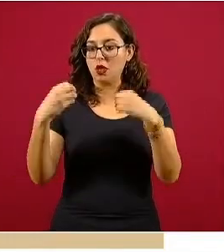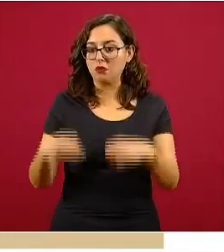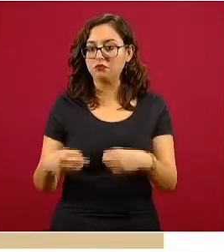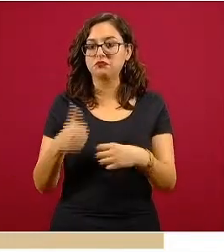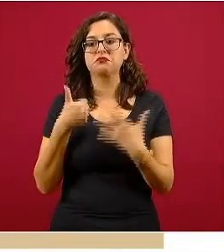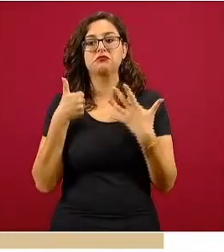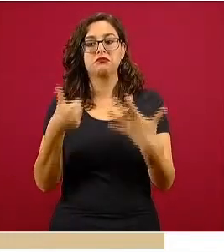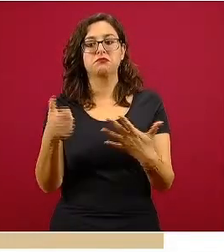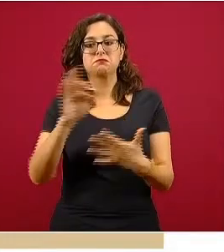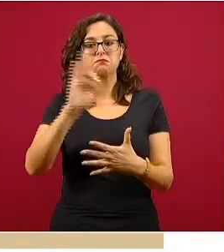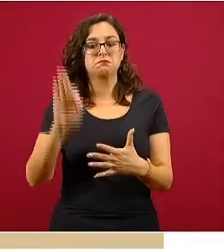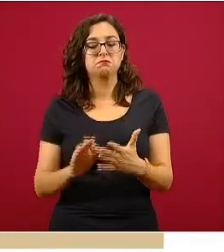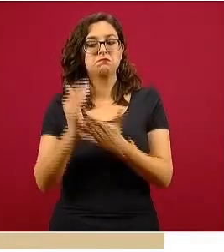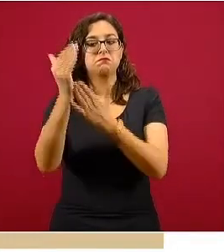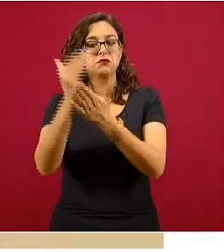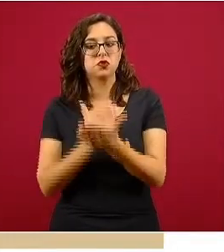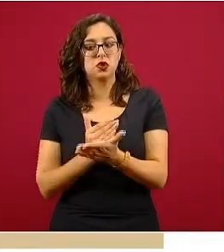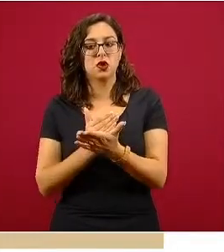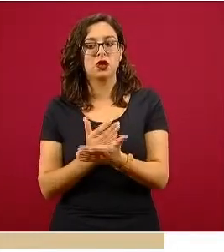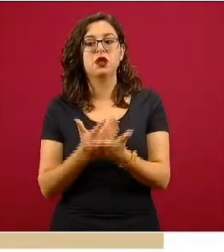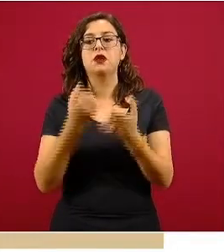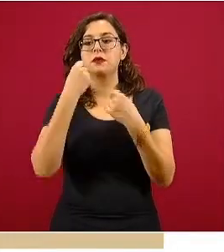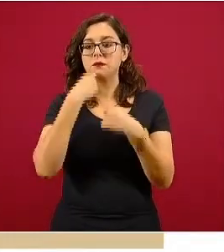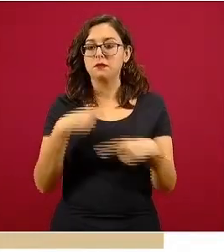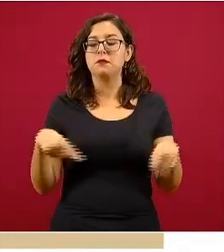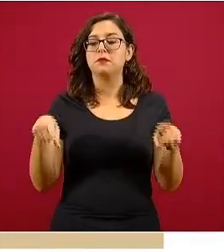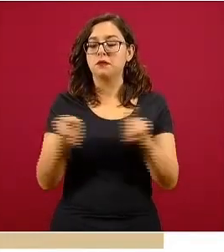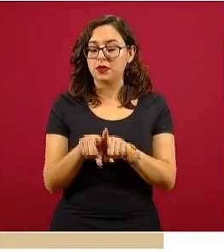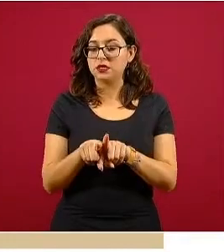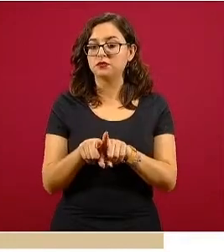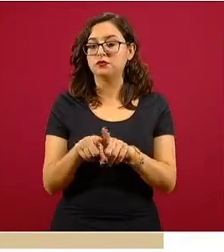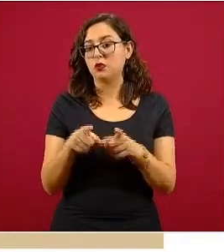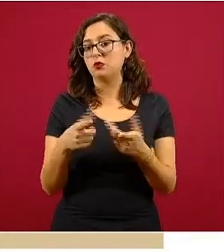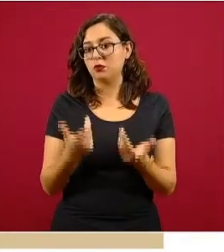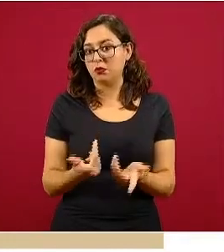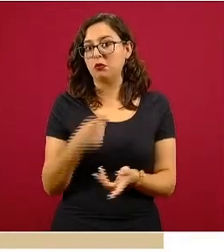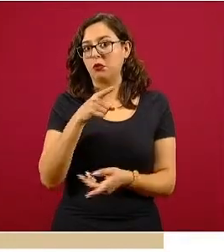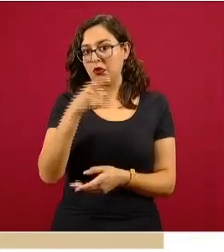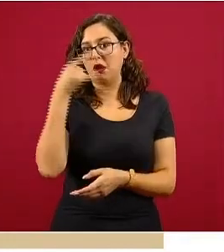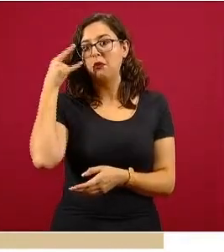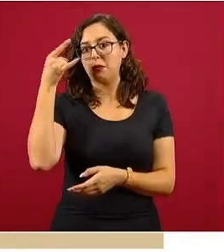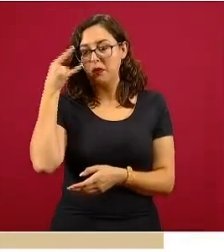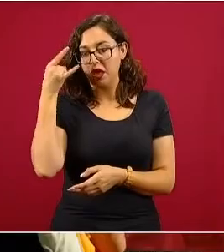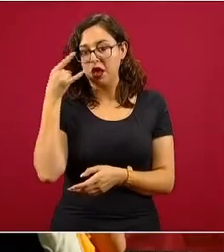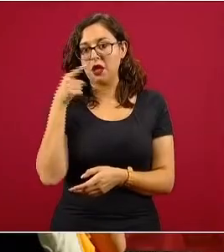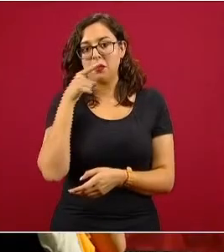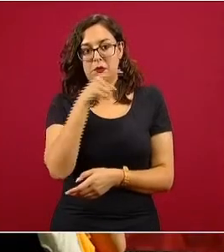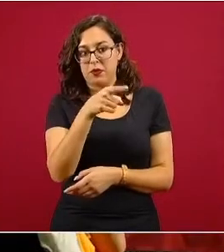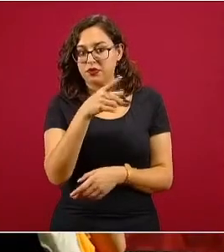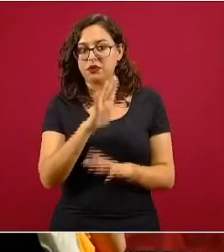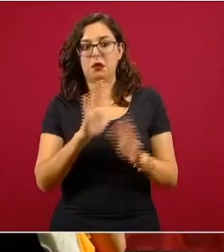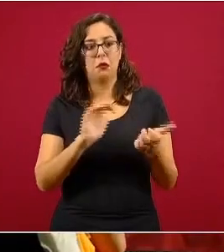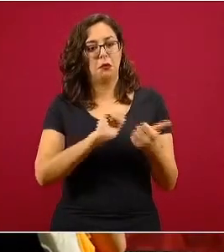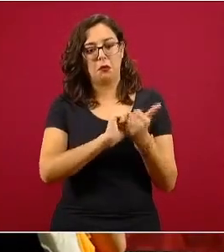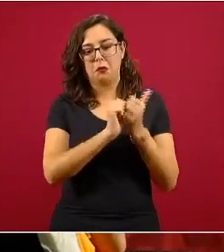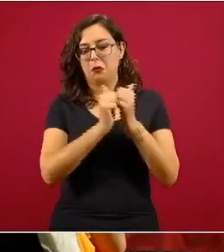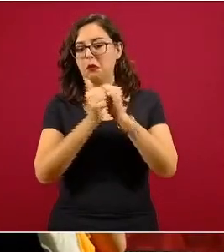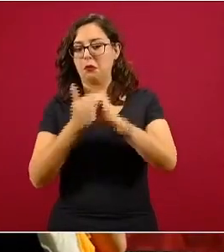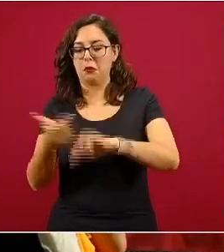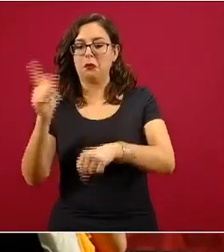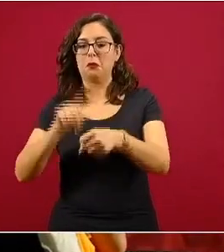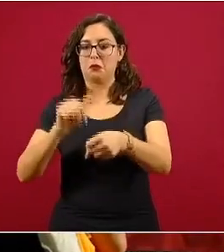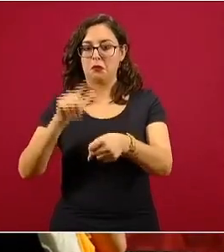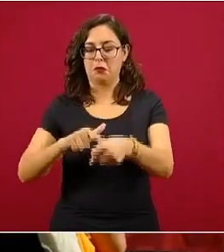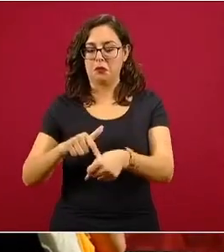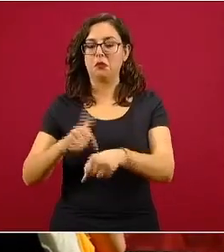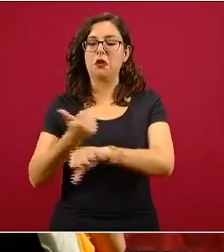de ocupación de sus camas general. Es una de las características por la cual Campeche también fue el primer estado en